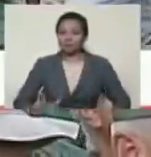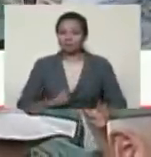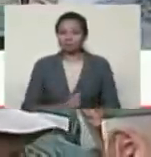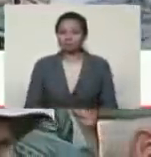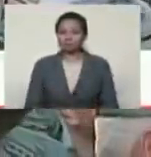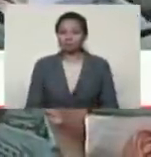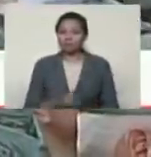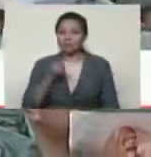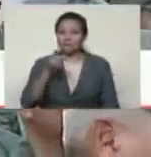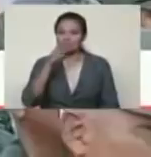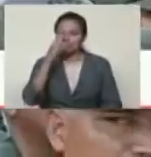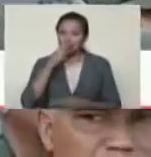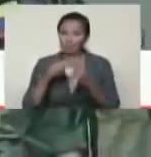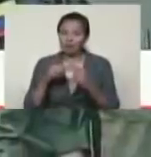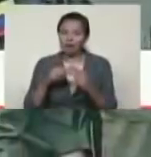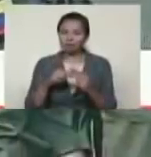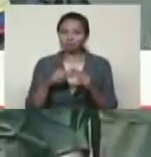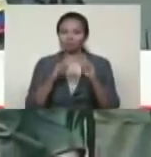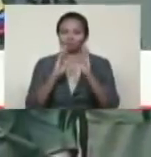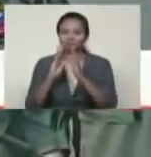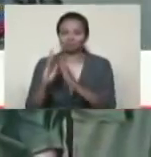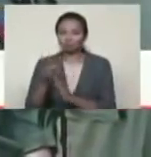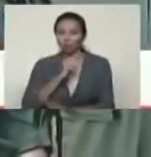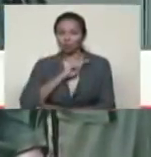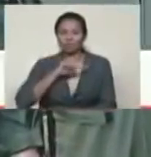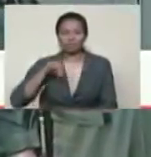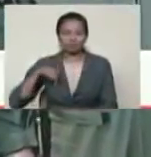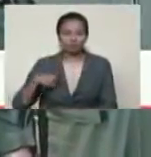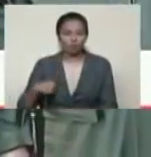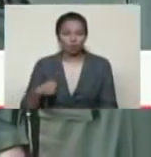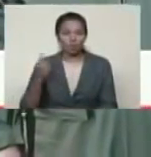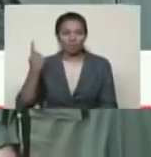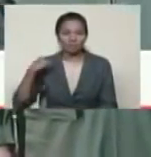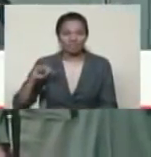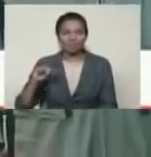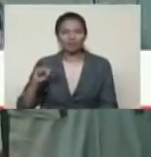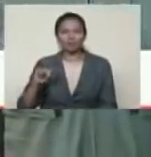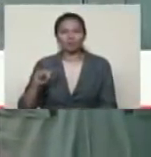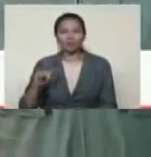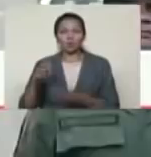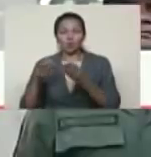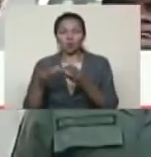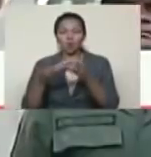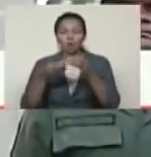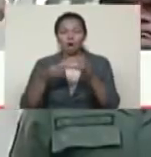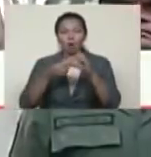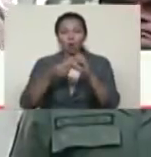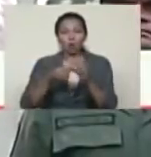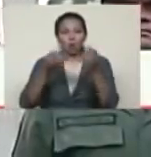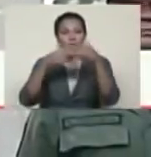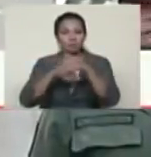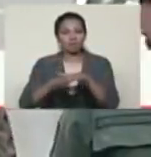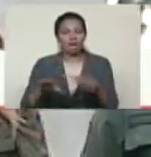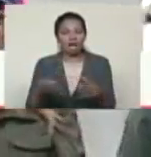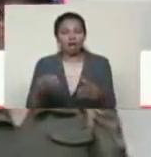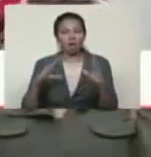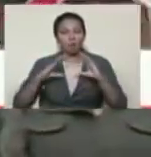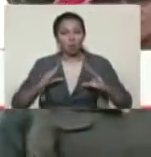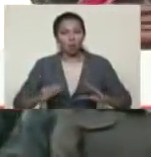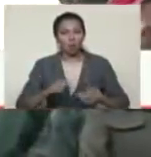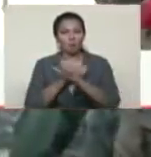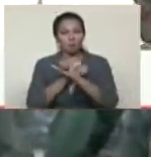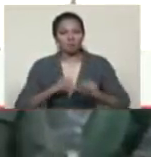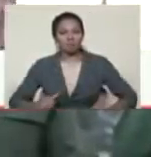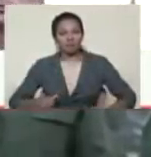esa es la moral, la disciplina que debemos tener, esa es la unión y la cohesión como cuerpo militar de la nación que debemos